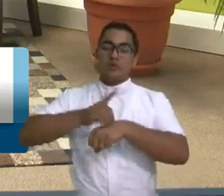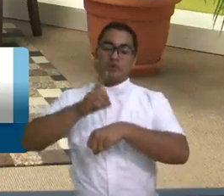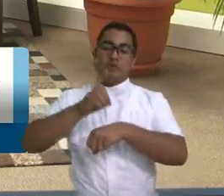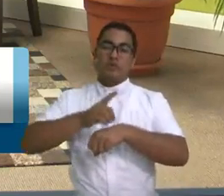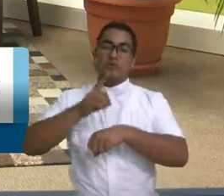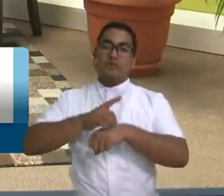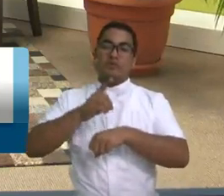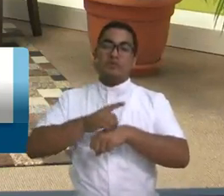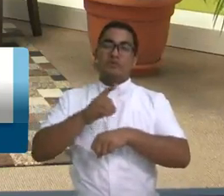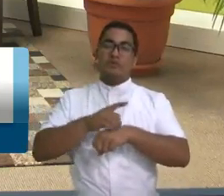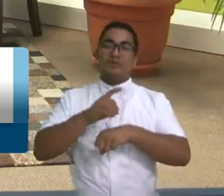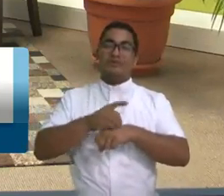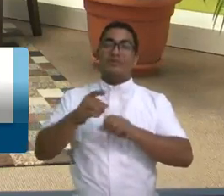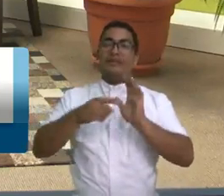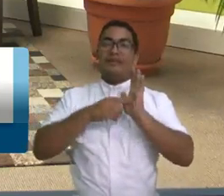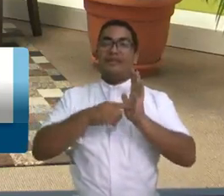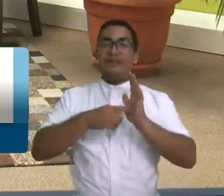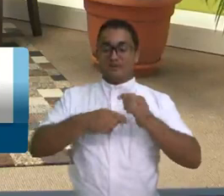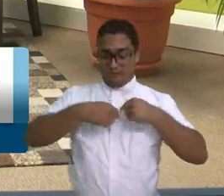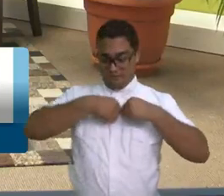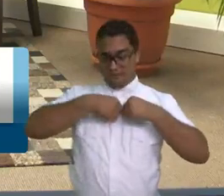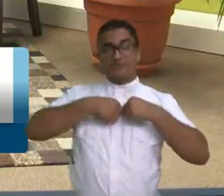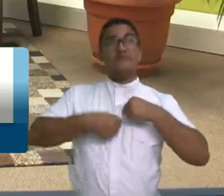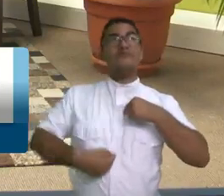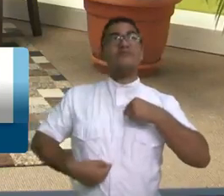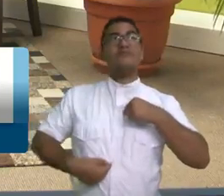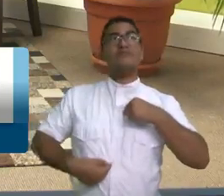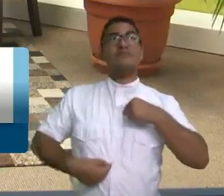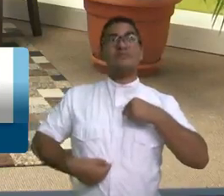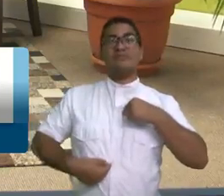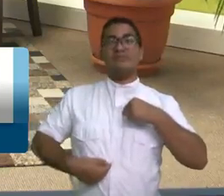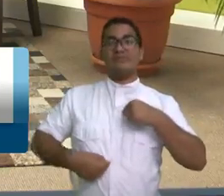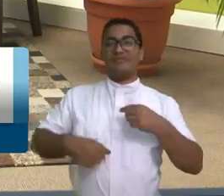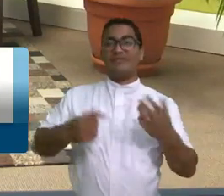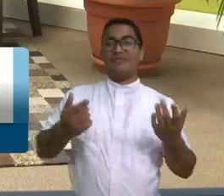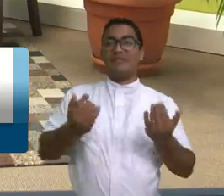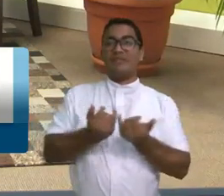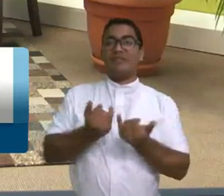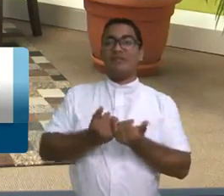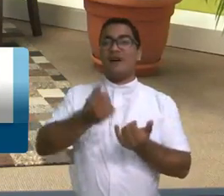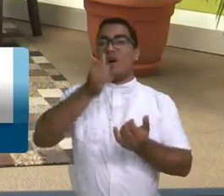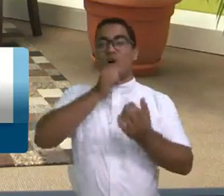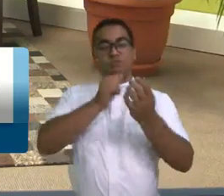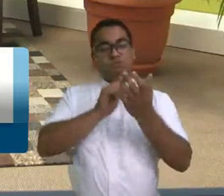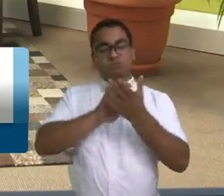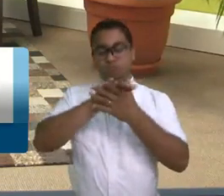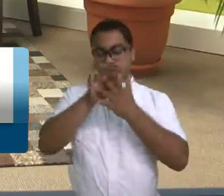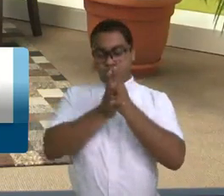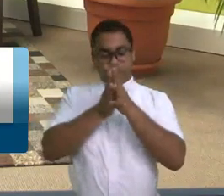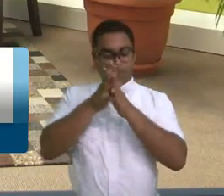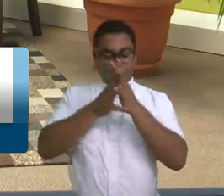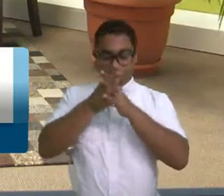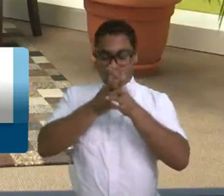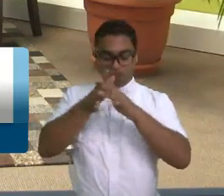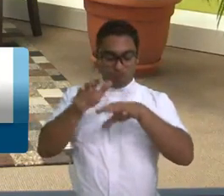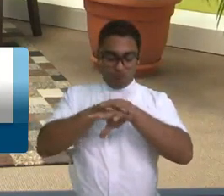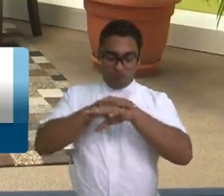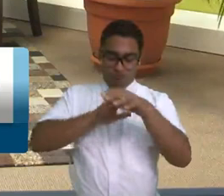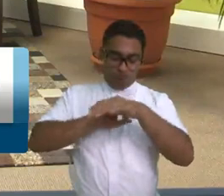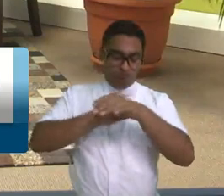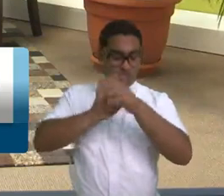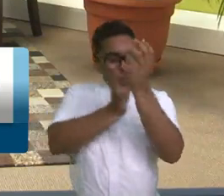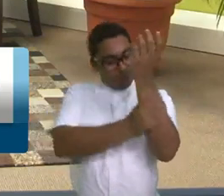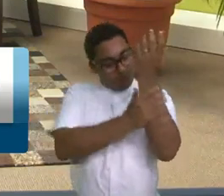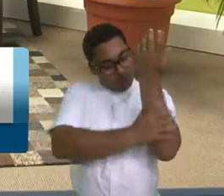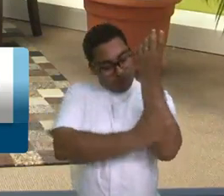salud, sobre todo cuando vamos a hacer procedimientos quirúrgicos, que se llama lavado de mano quirúrgico. Ese lavado de mano sí va a